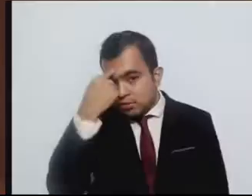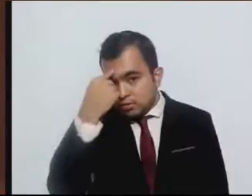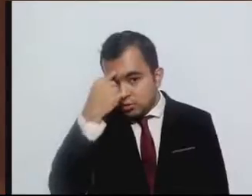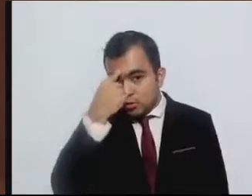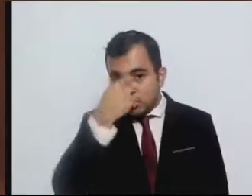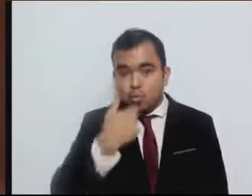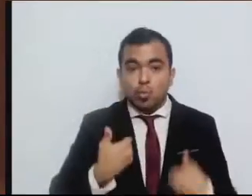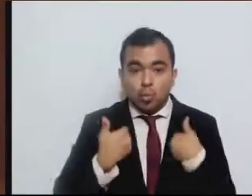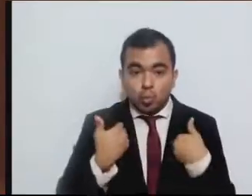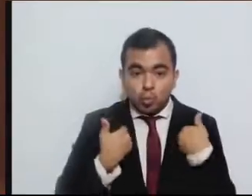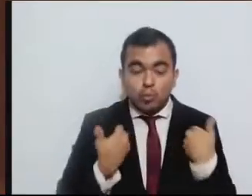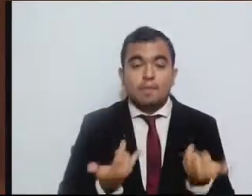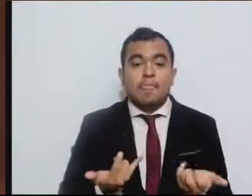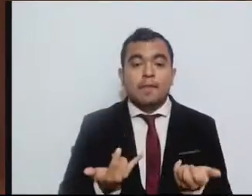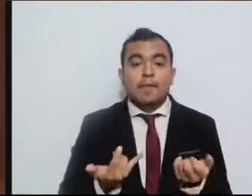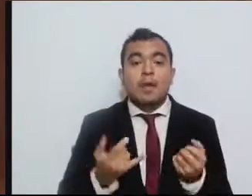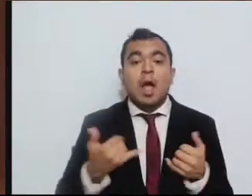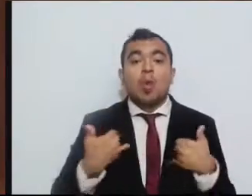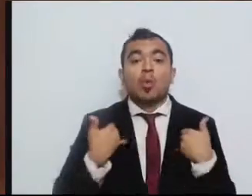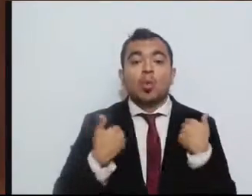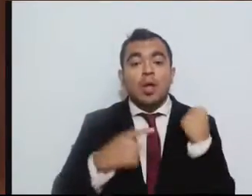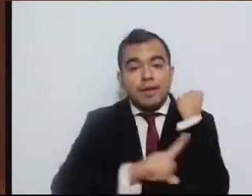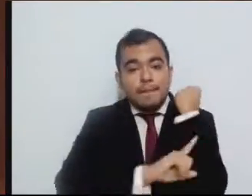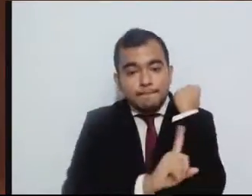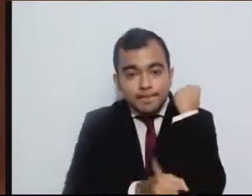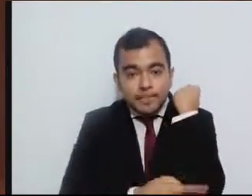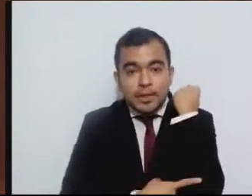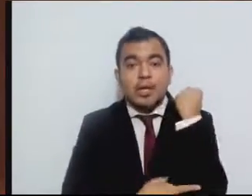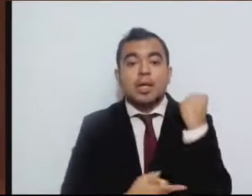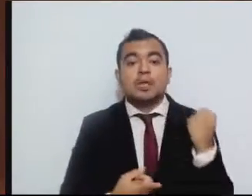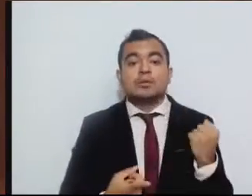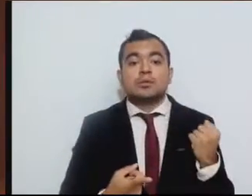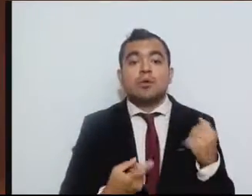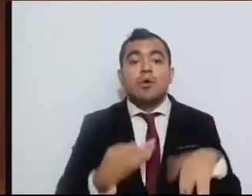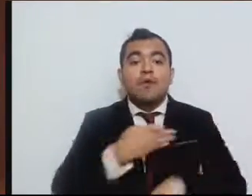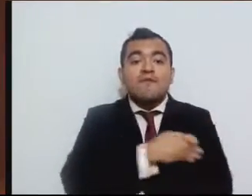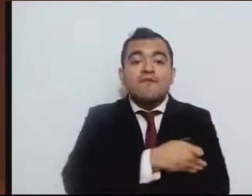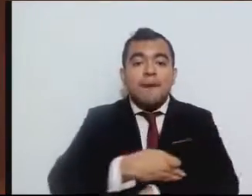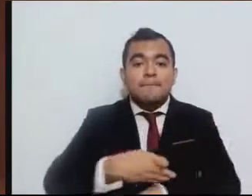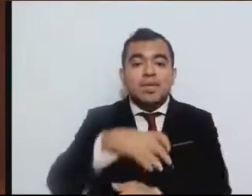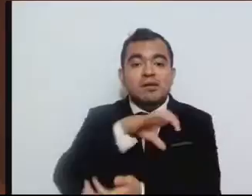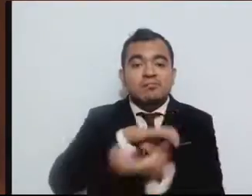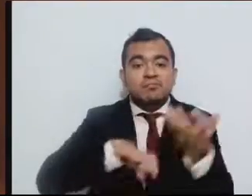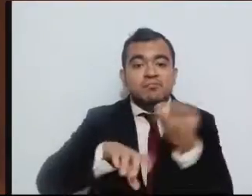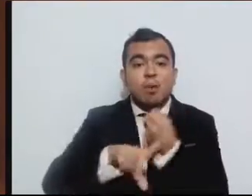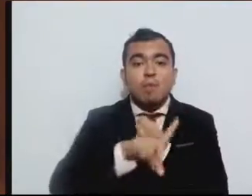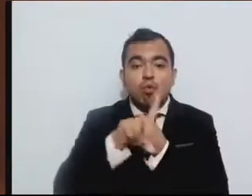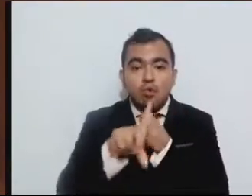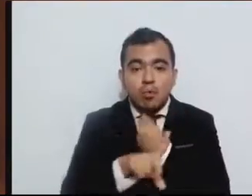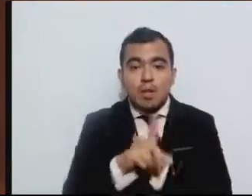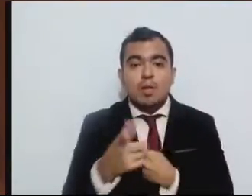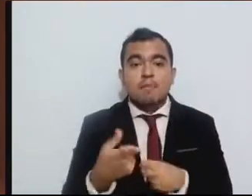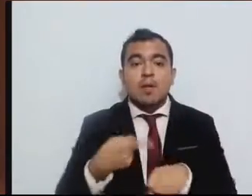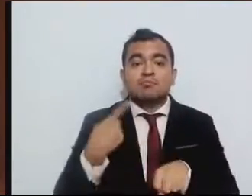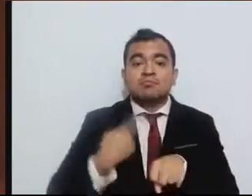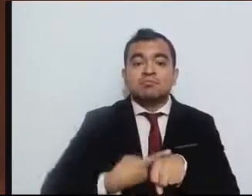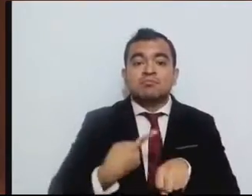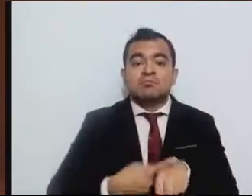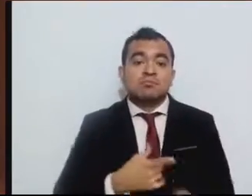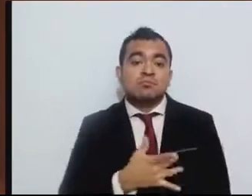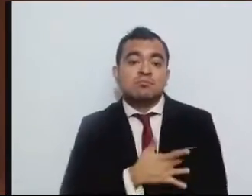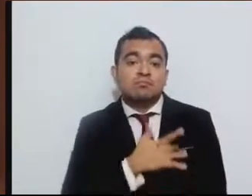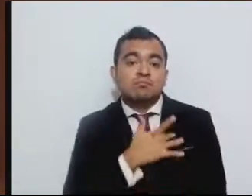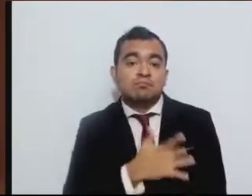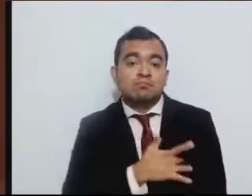embarazo en adolescentes, la creación de nuevas familias multiproblemáticas, la patología socioemocional que hoy por